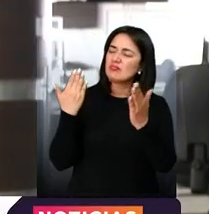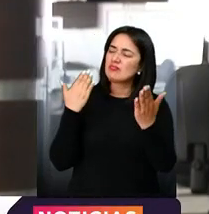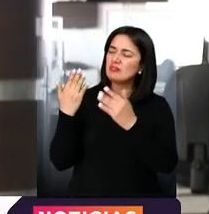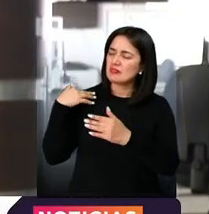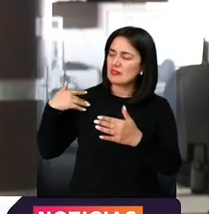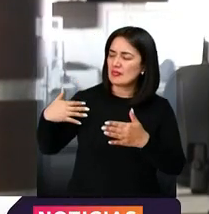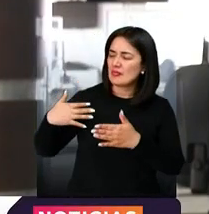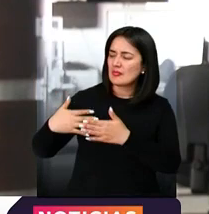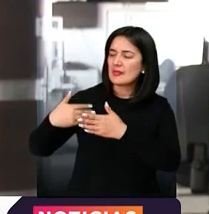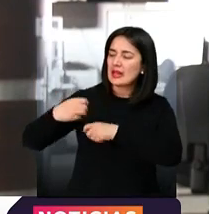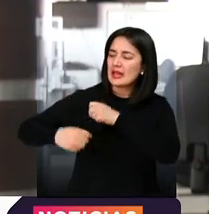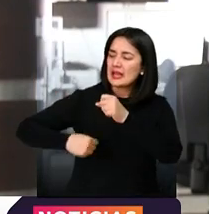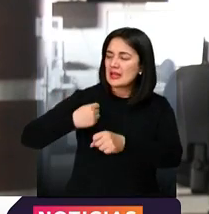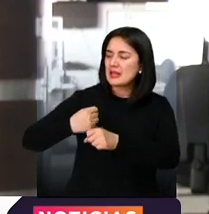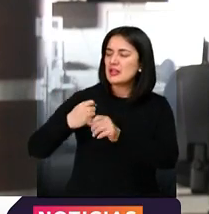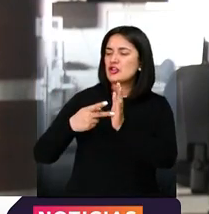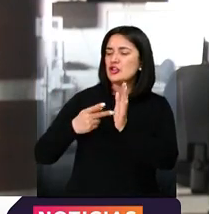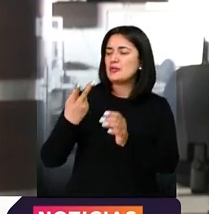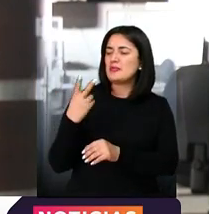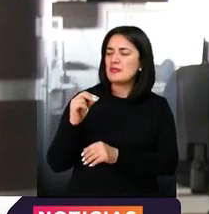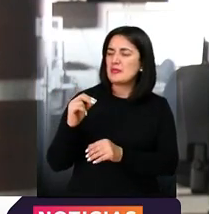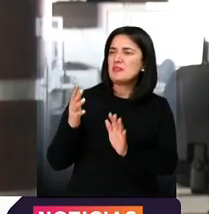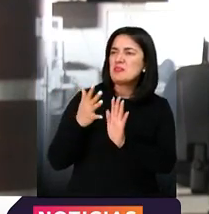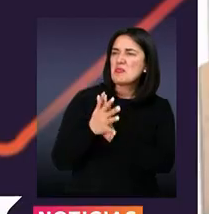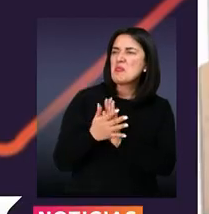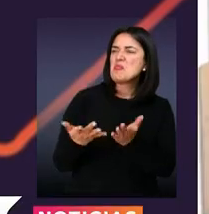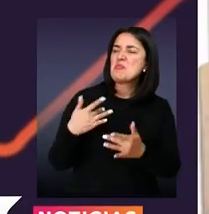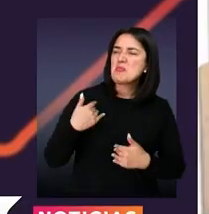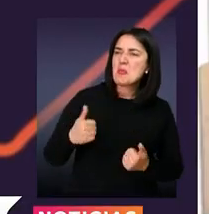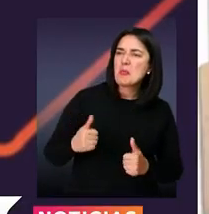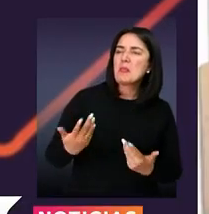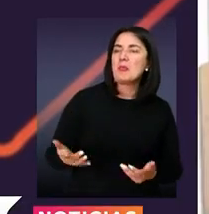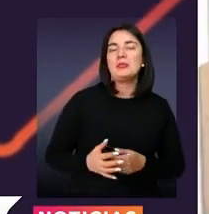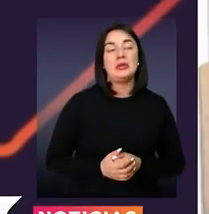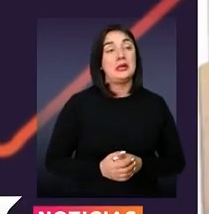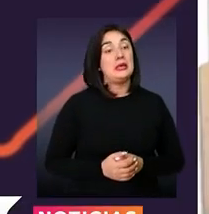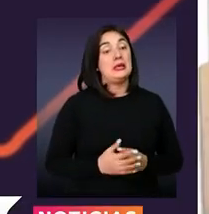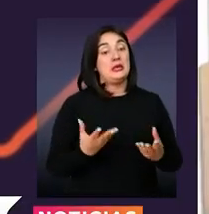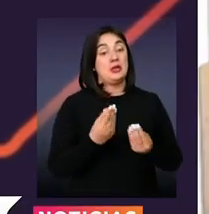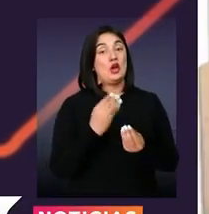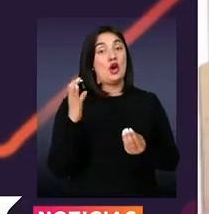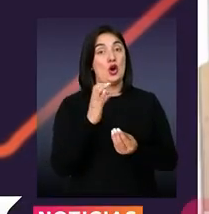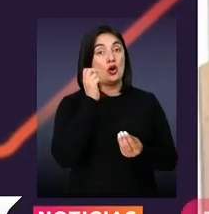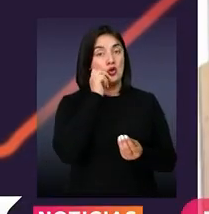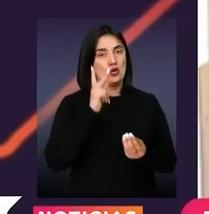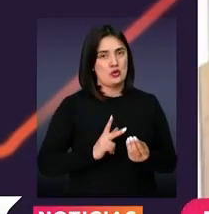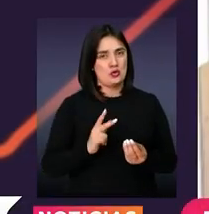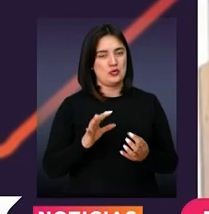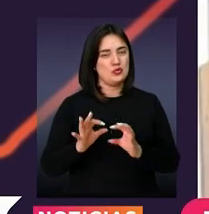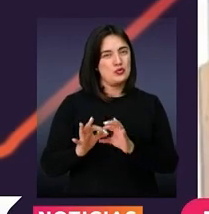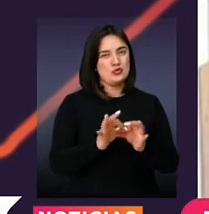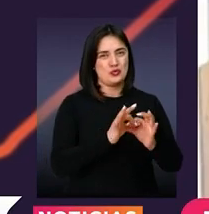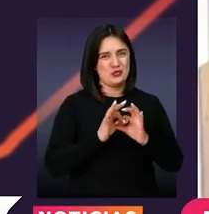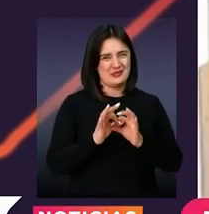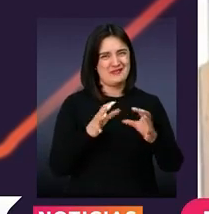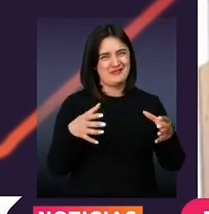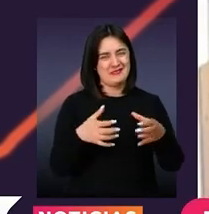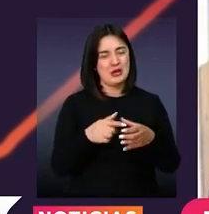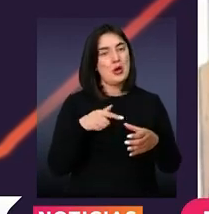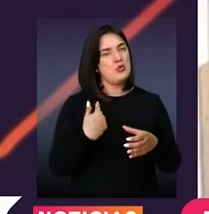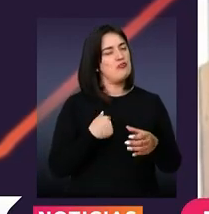bancada del trabajo que realizaron en el año 2020 la banca de colombia humana unión patriótica fue una bancada realmente